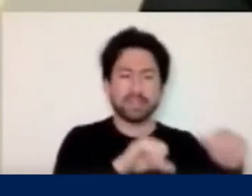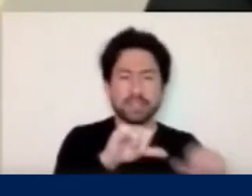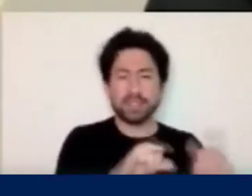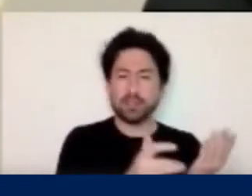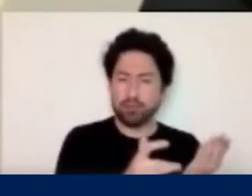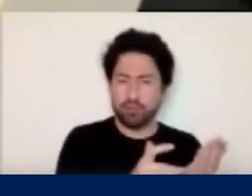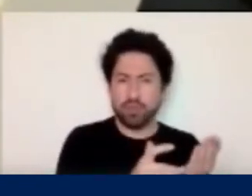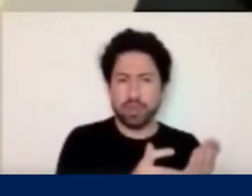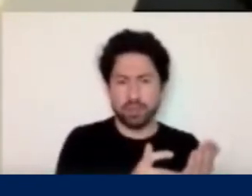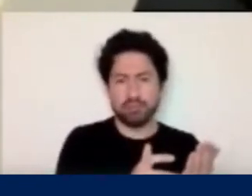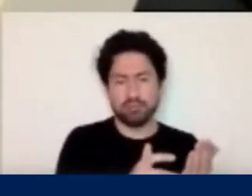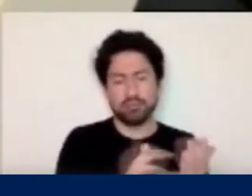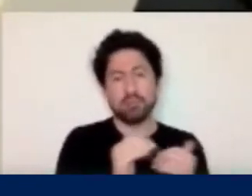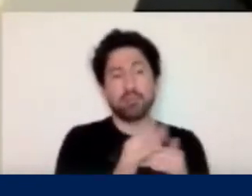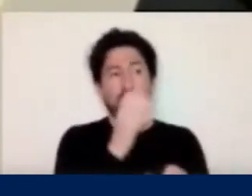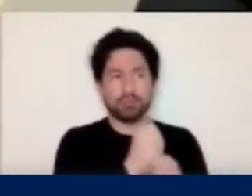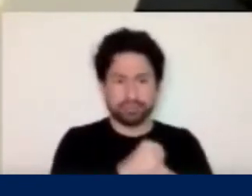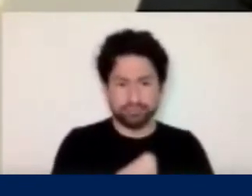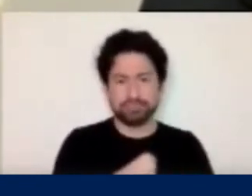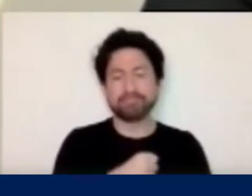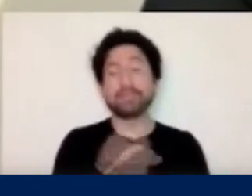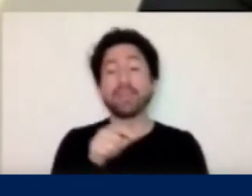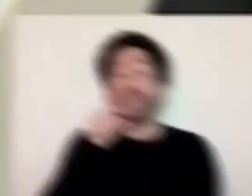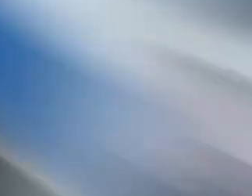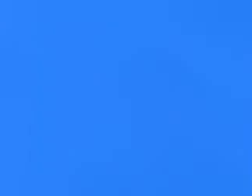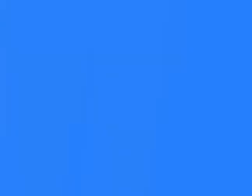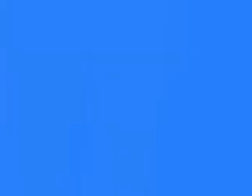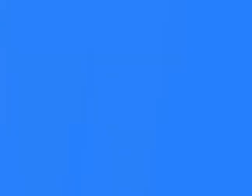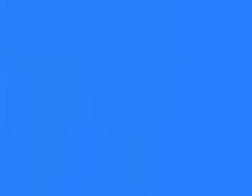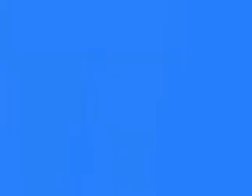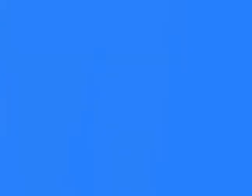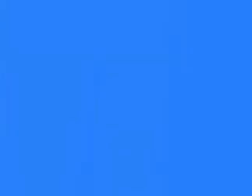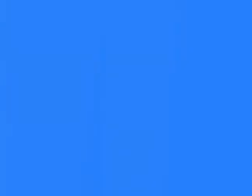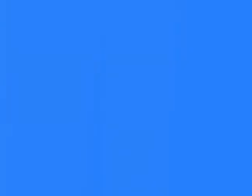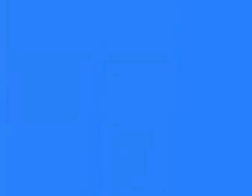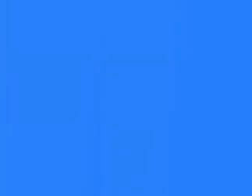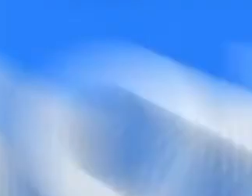Y eso es por ahí en donde tenemos que cambiar este modelo, este paradigma.